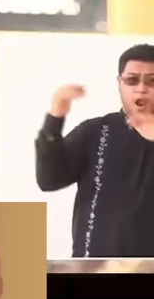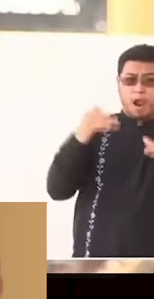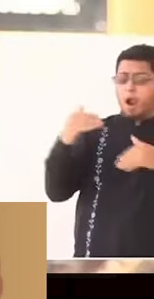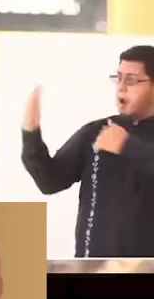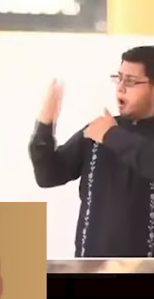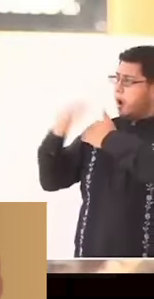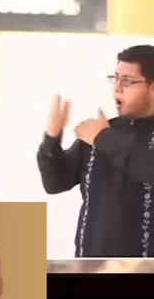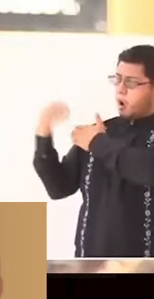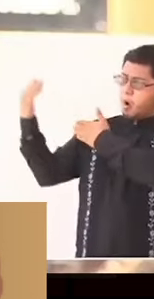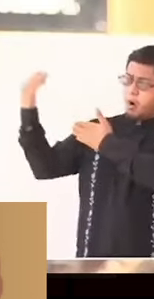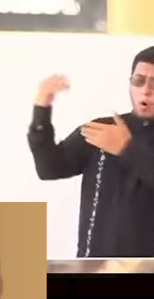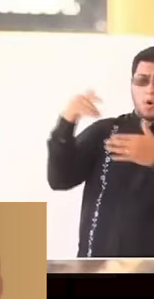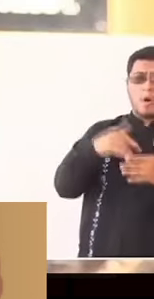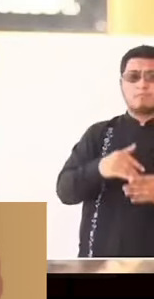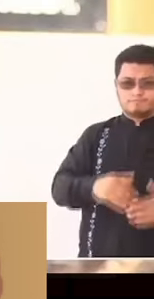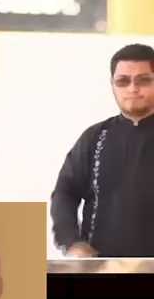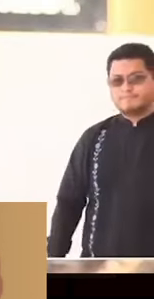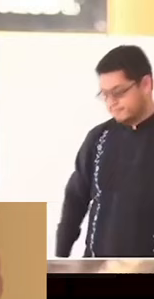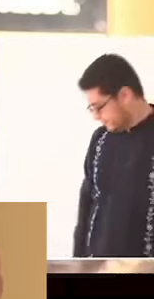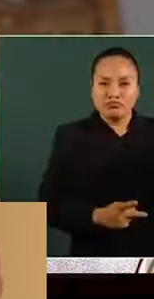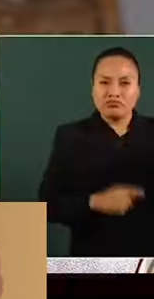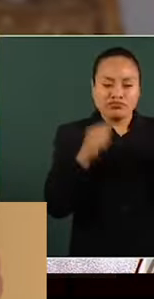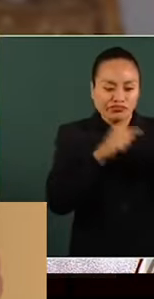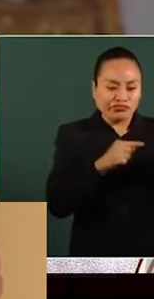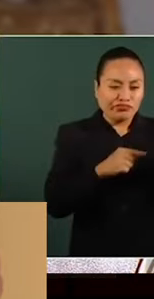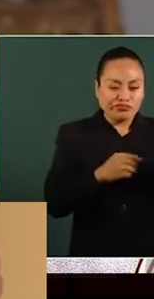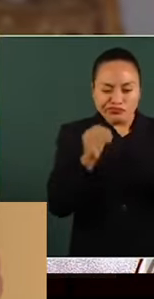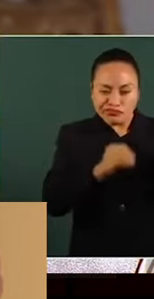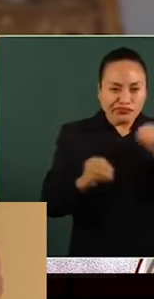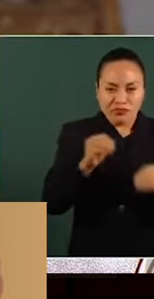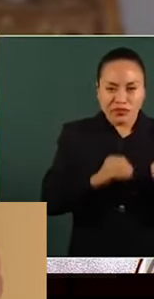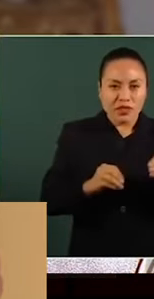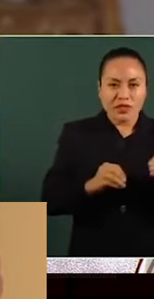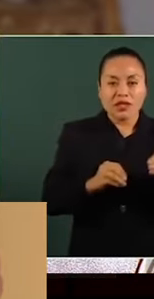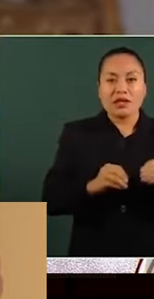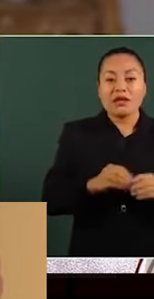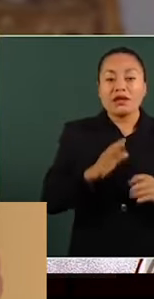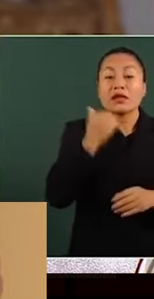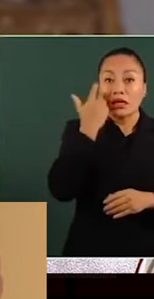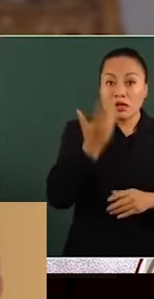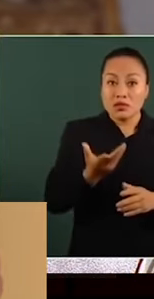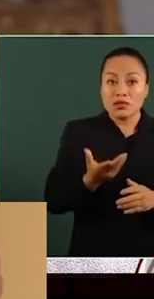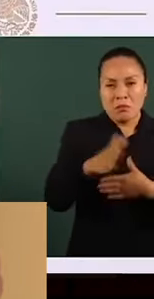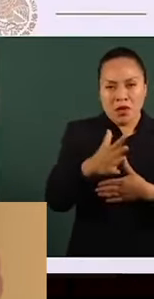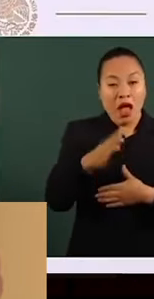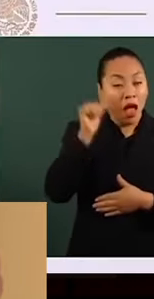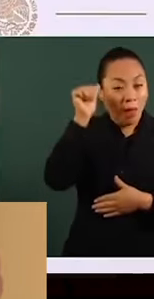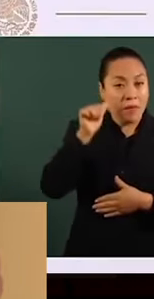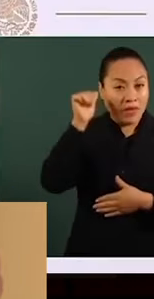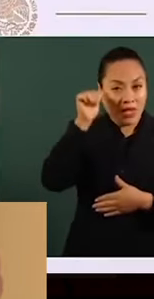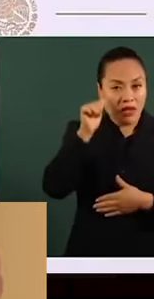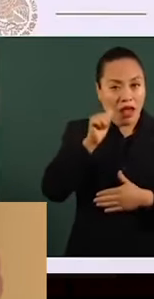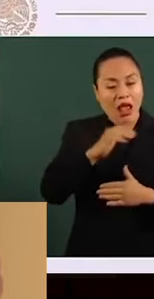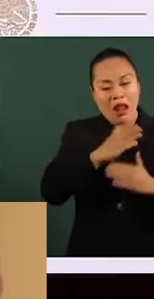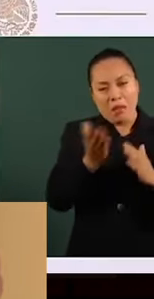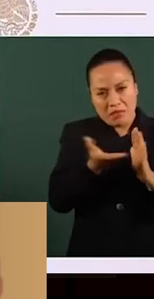¿no? Siendo proletario. No, eso para los otros. Entonces, los muchachos están asustadísimos, desaparece la Unión